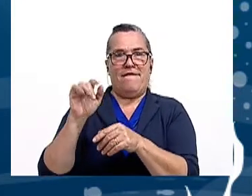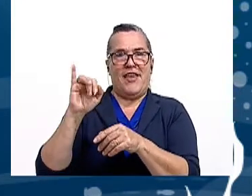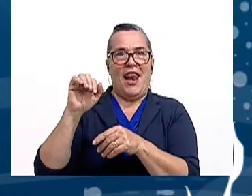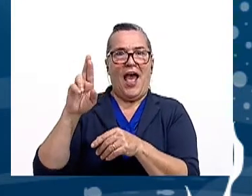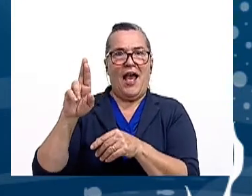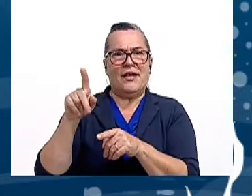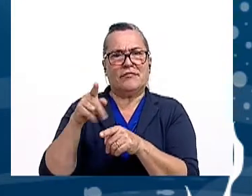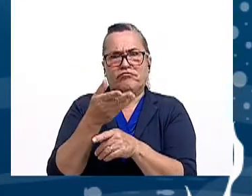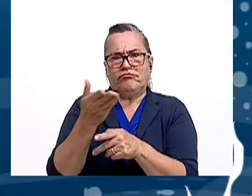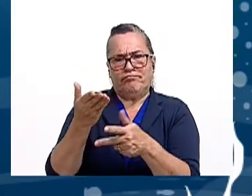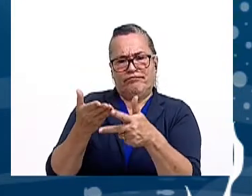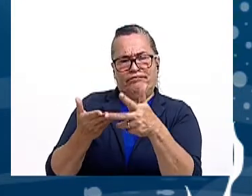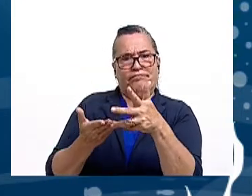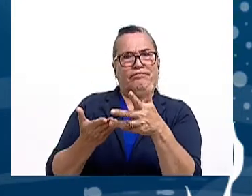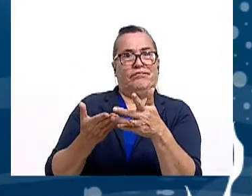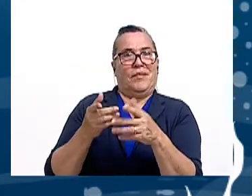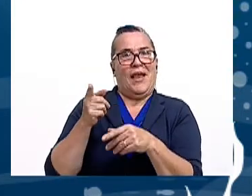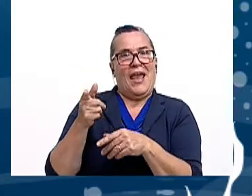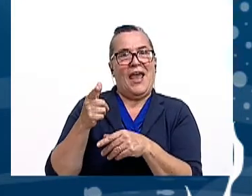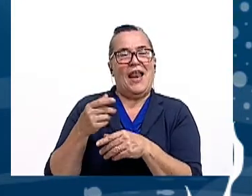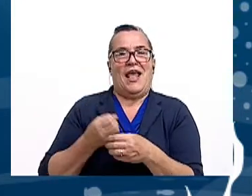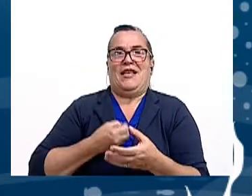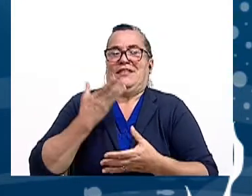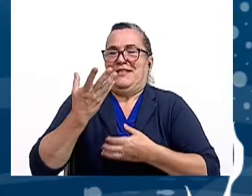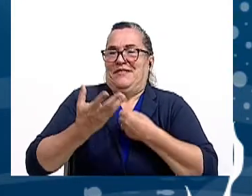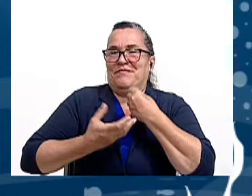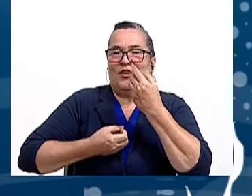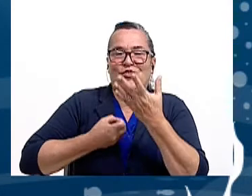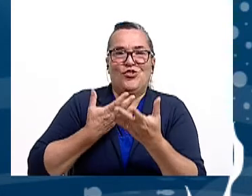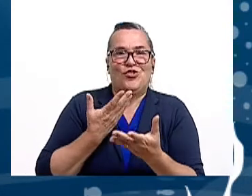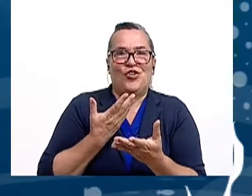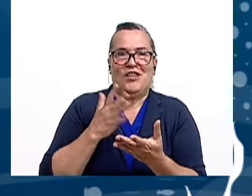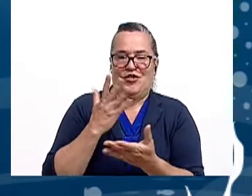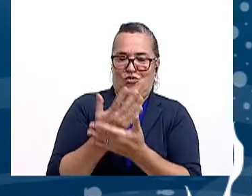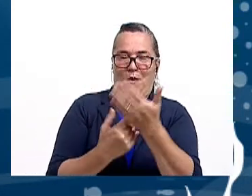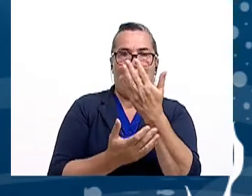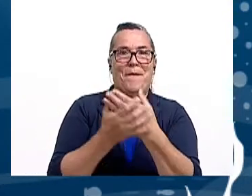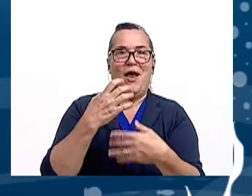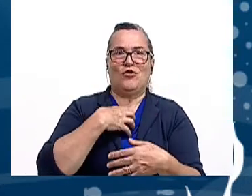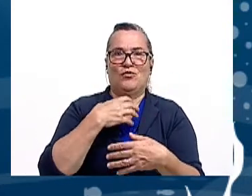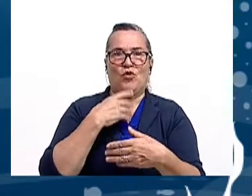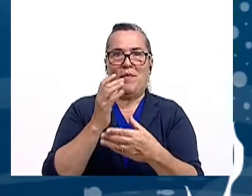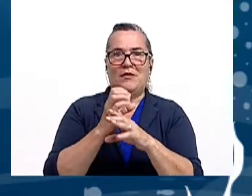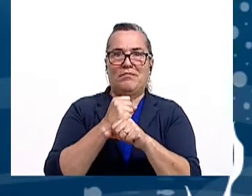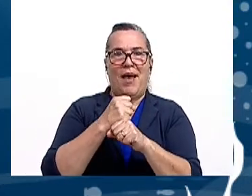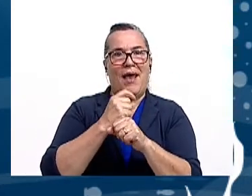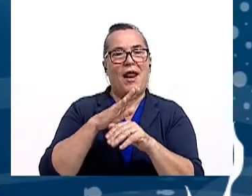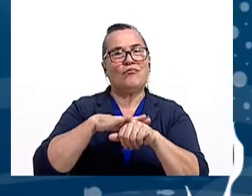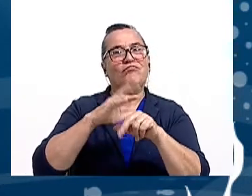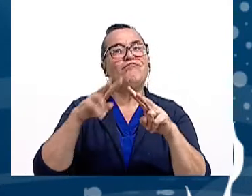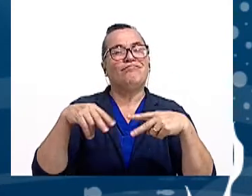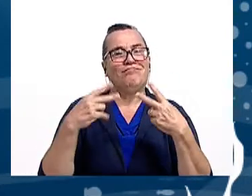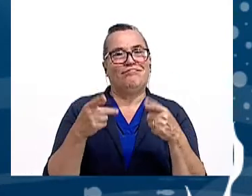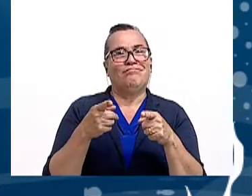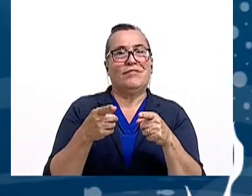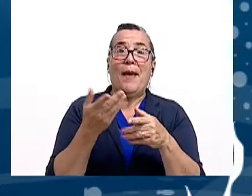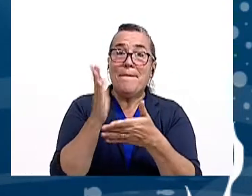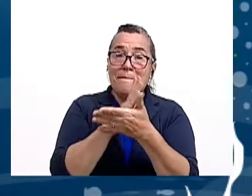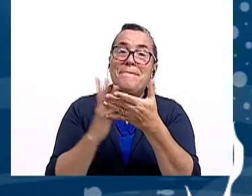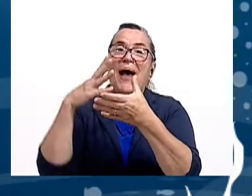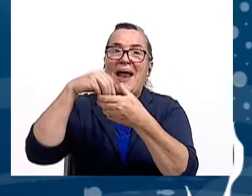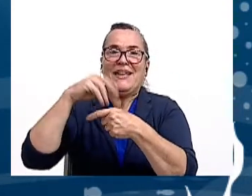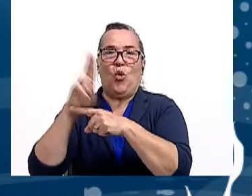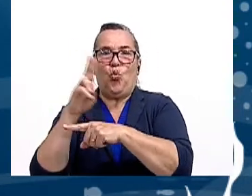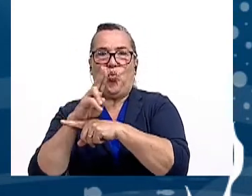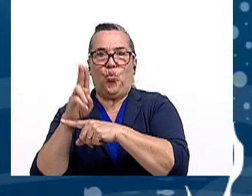herramientas y expresiones con sus manos para poder sobrevivir son parte de